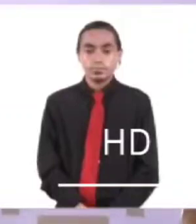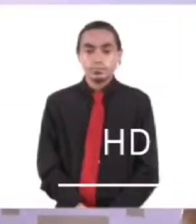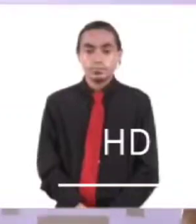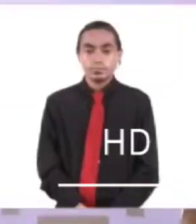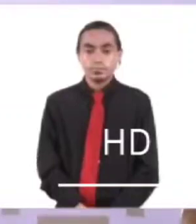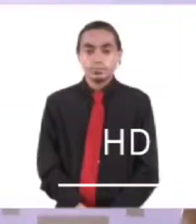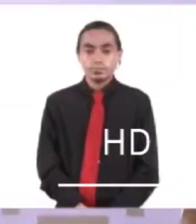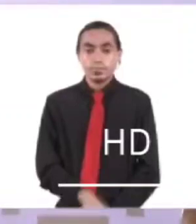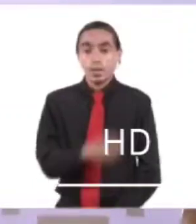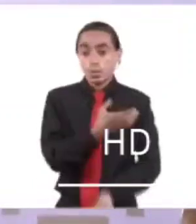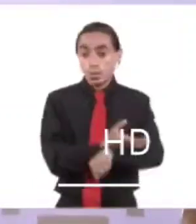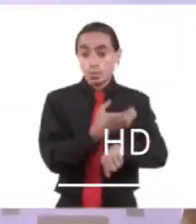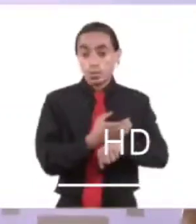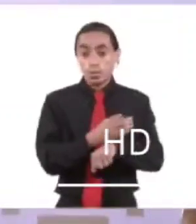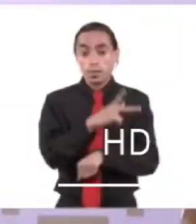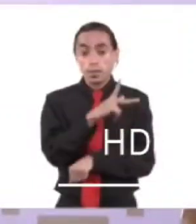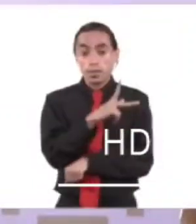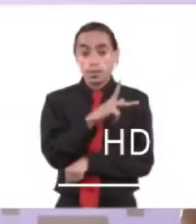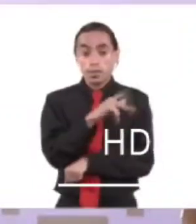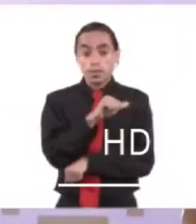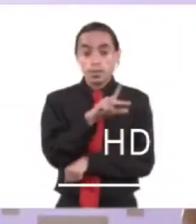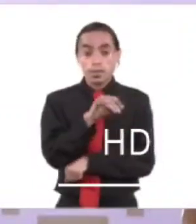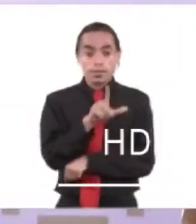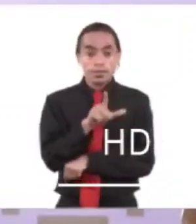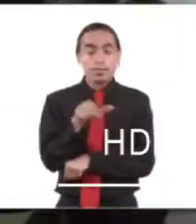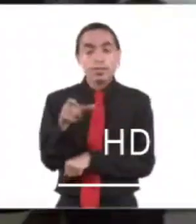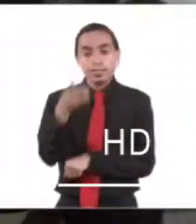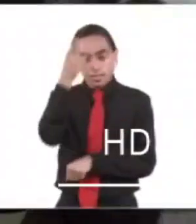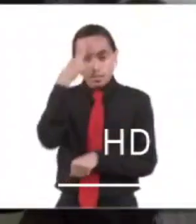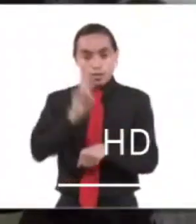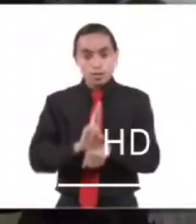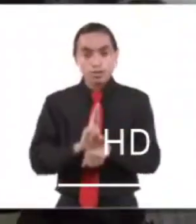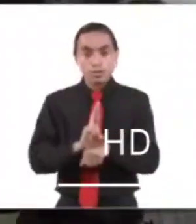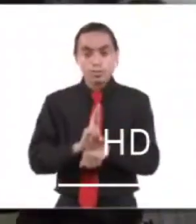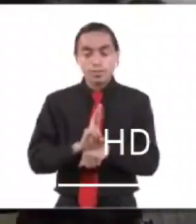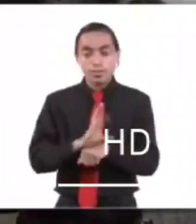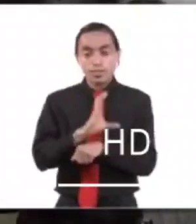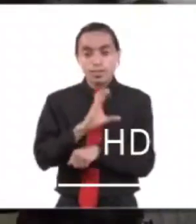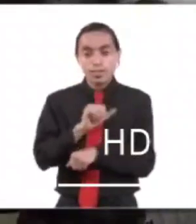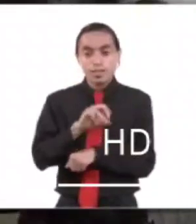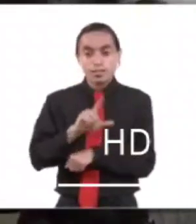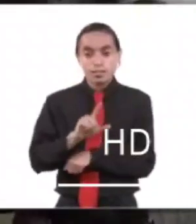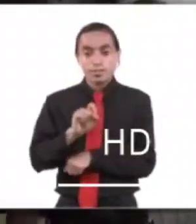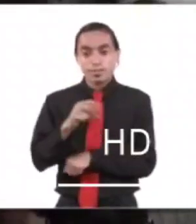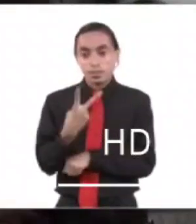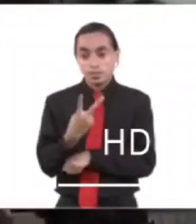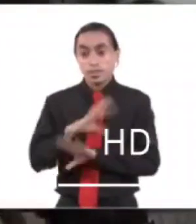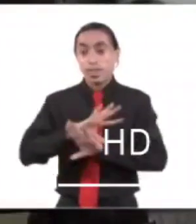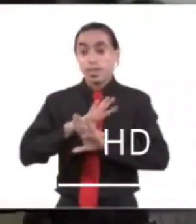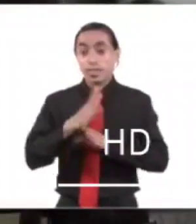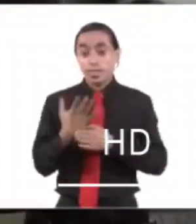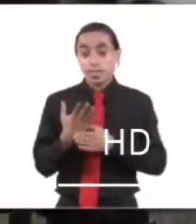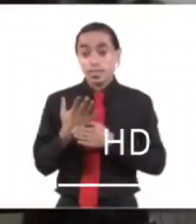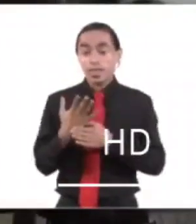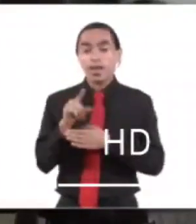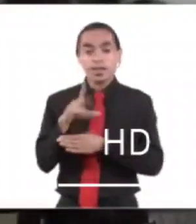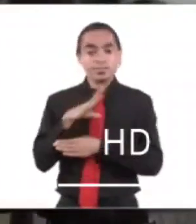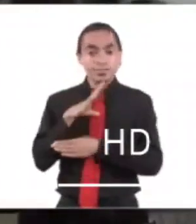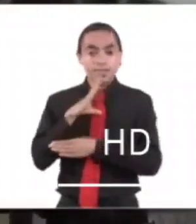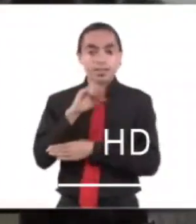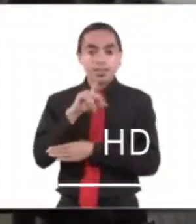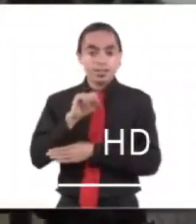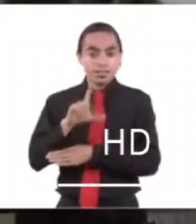A mi colega Pavel Granados, director del Canal 22, que está cumpliendo el Canal 22 30